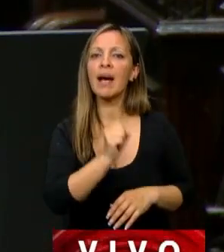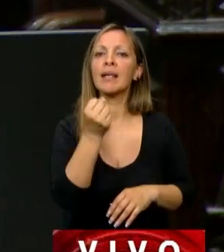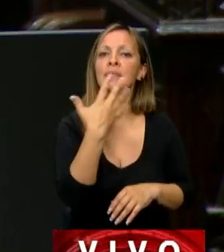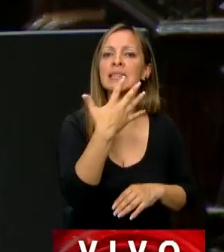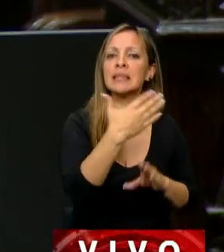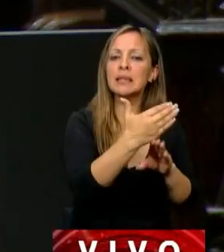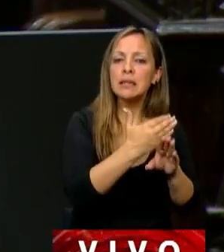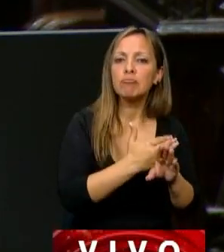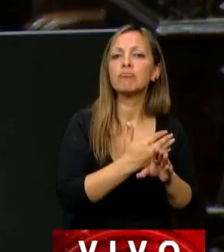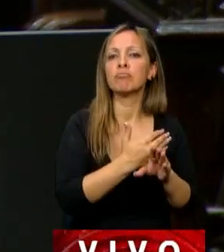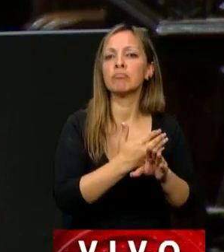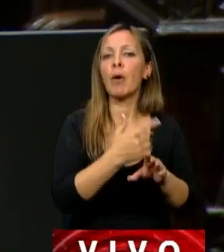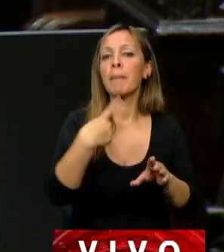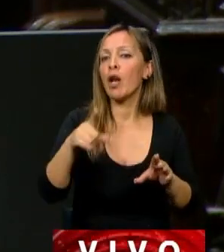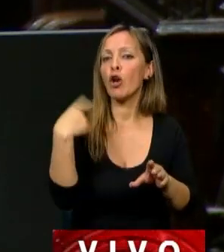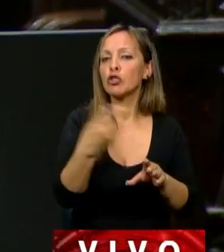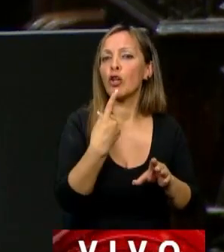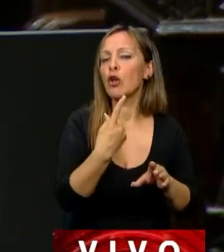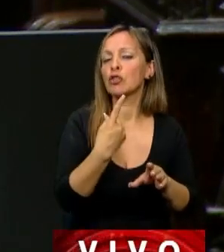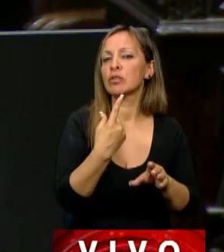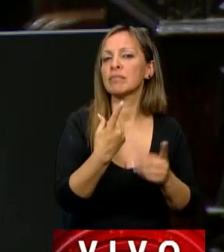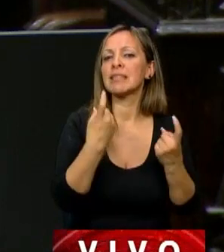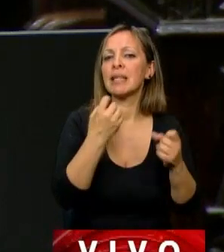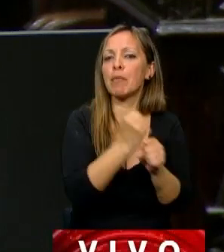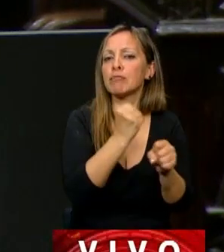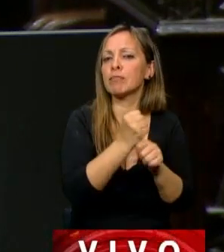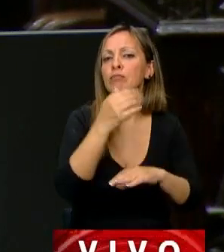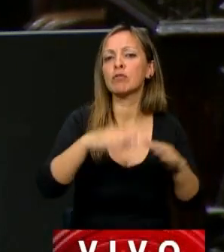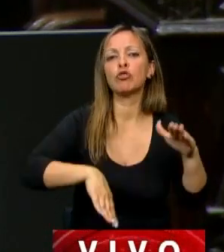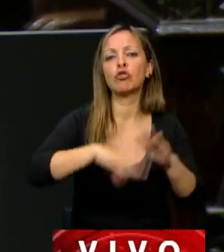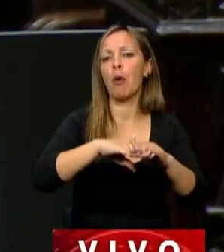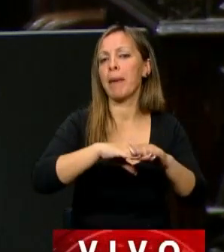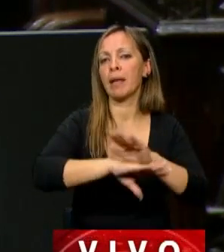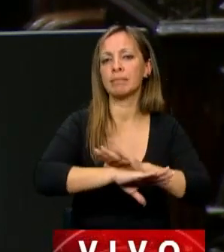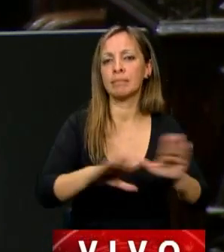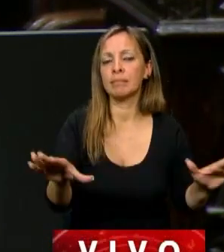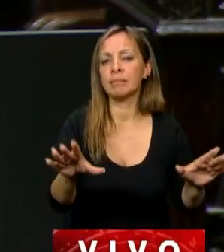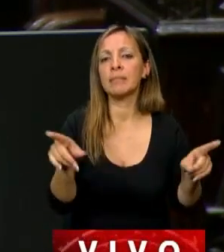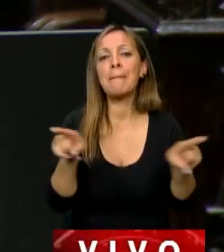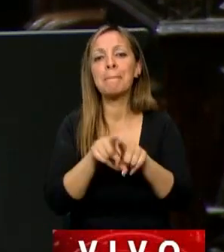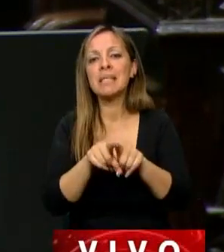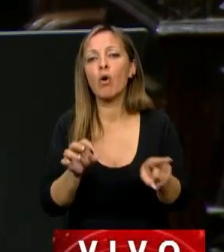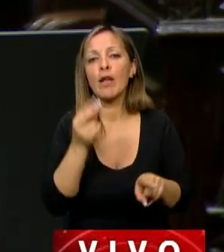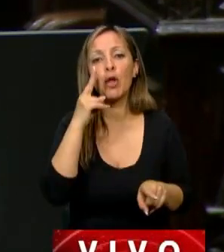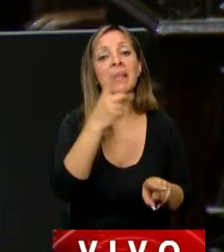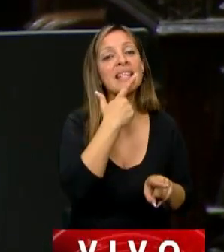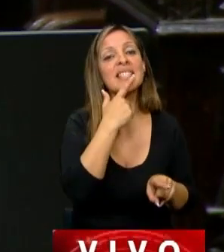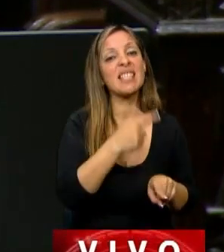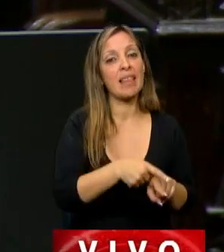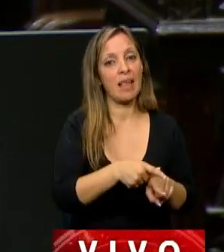impuestos distorsivos, si trabajamos en topear el gasto corriente a los niveles del 2017 estaba